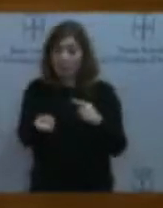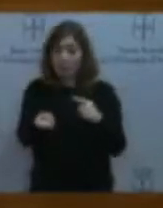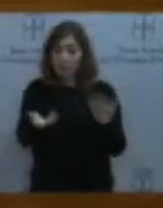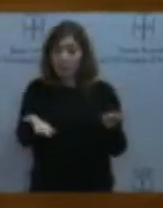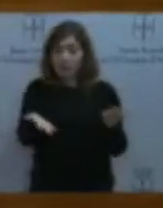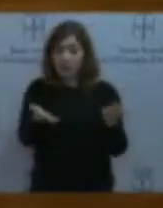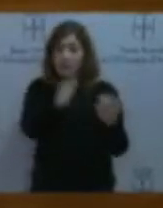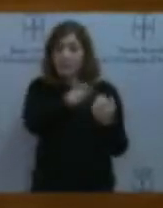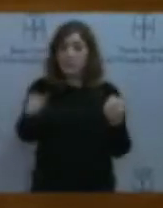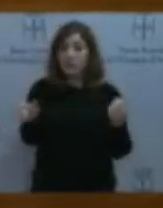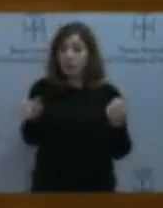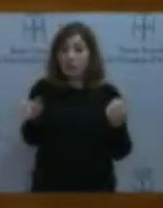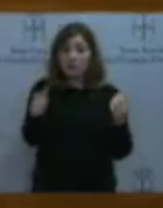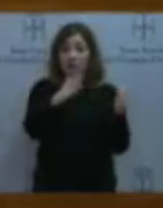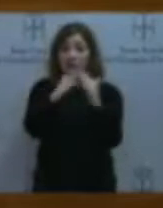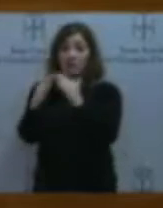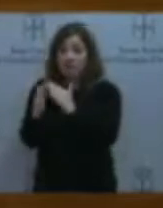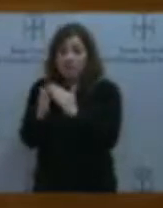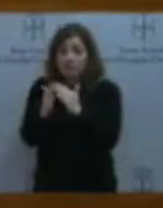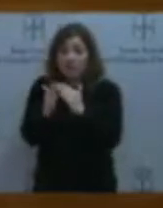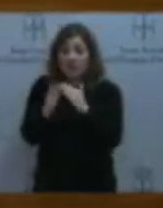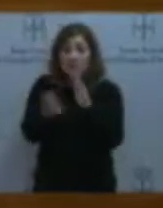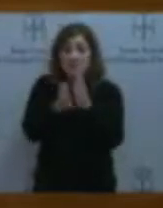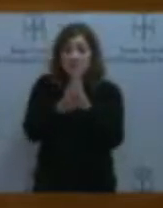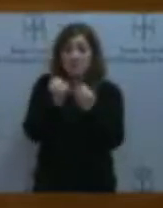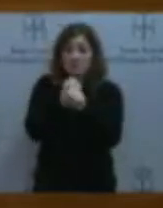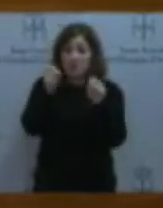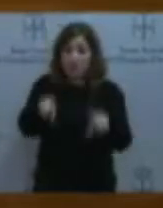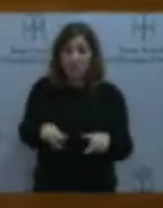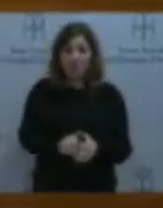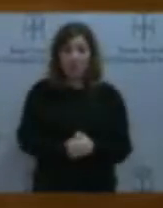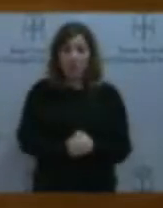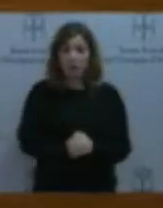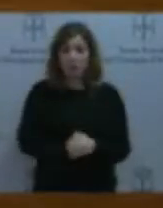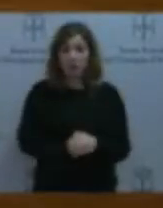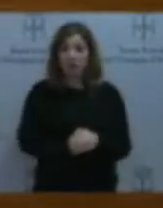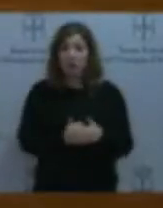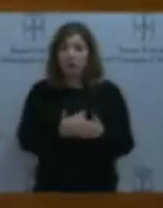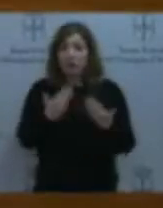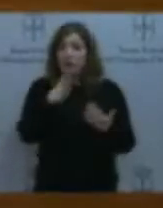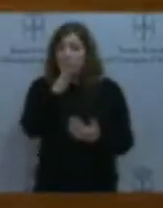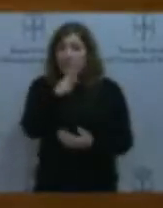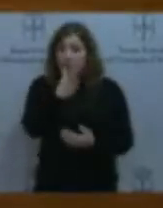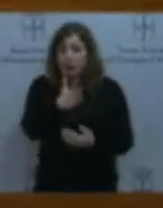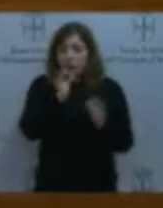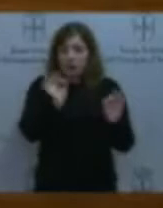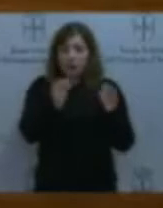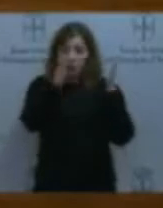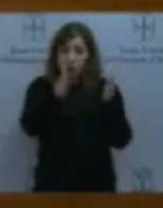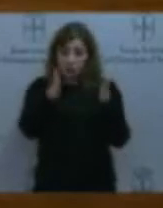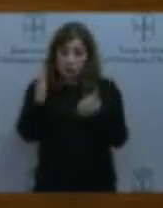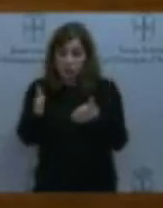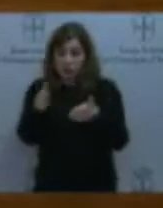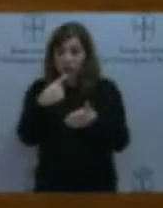es ninguno de los éxitos de los que usted ayer nos habló. Por eso, cuando ustedes les vuelvan a